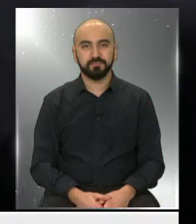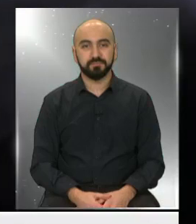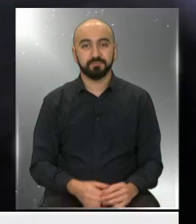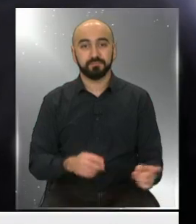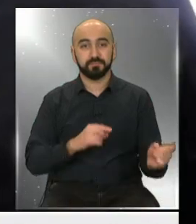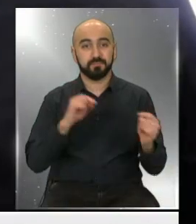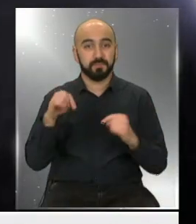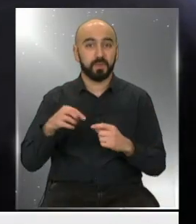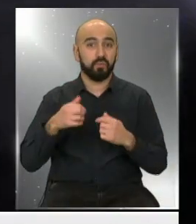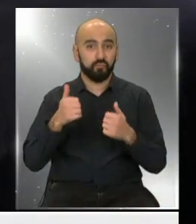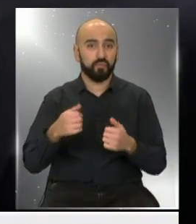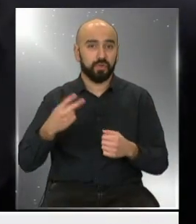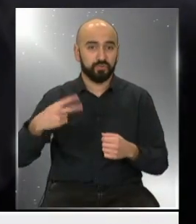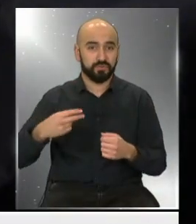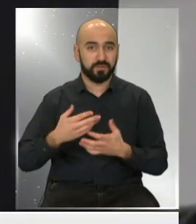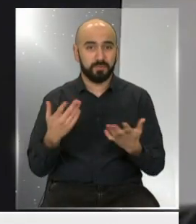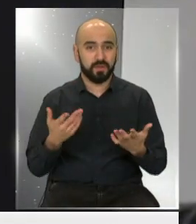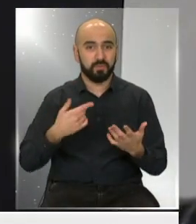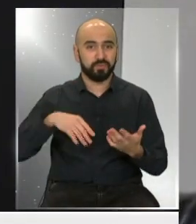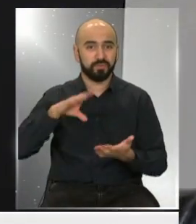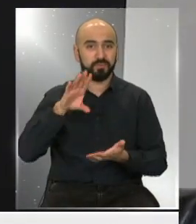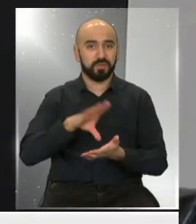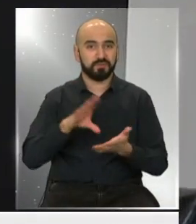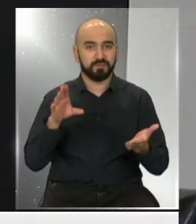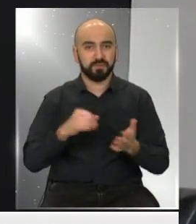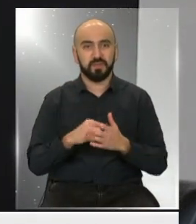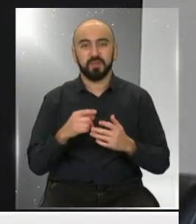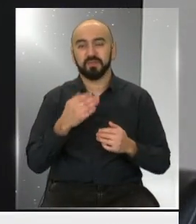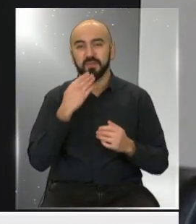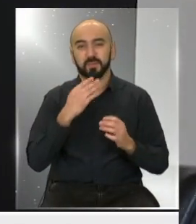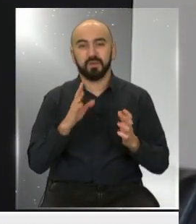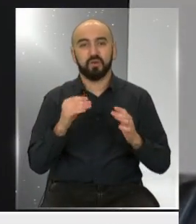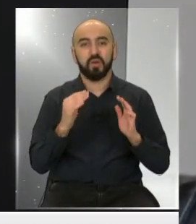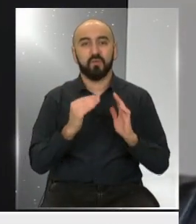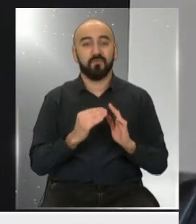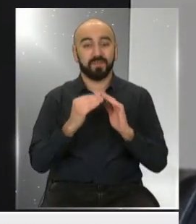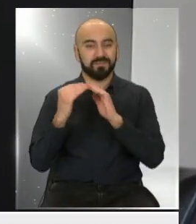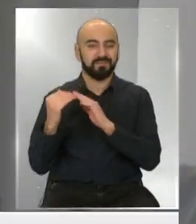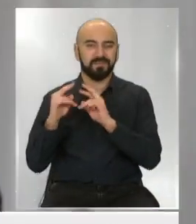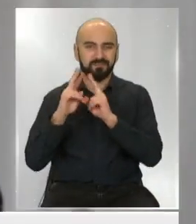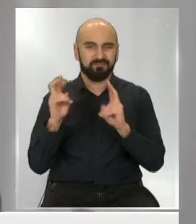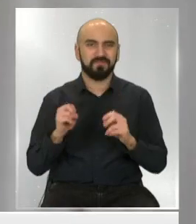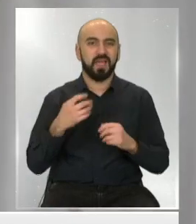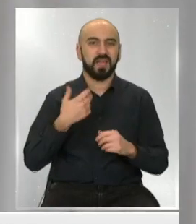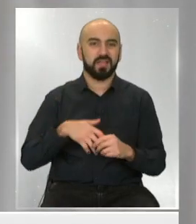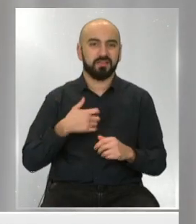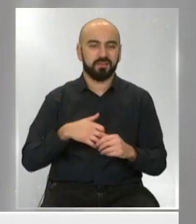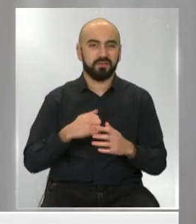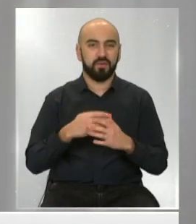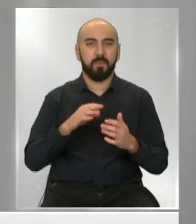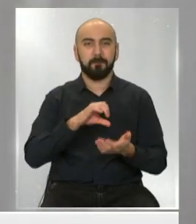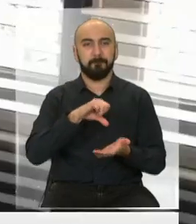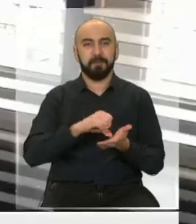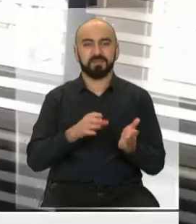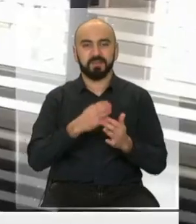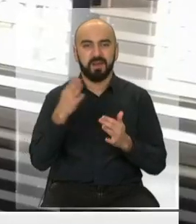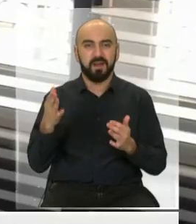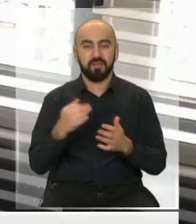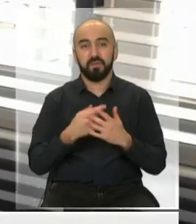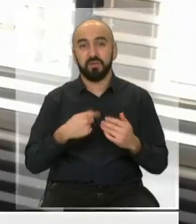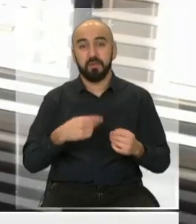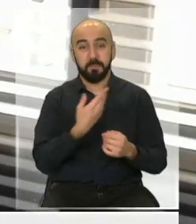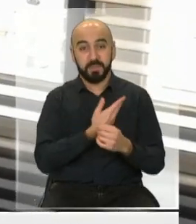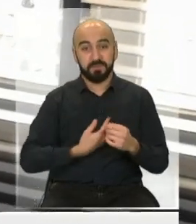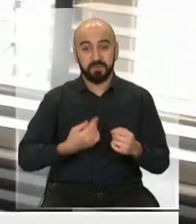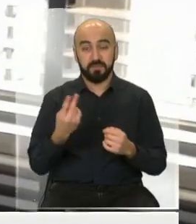Bueno, y esto es una buena noticia para nuestro país y nuestros vecinos, ¿no? Los argentinos. Durante el fin de semana, los presidentes Sebastián Piñera